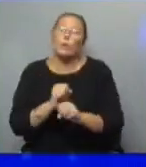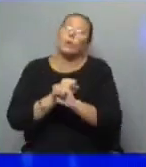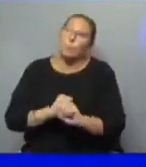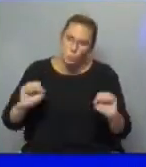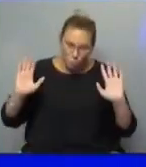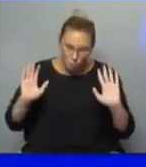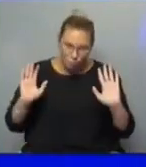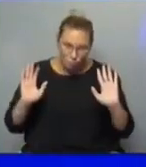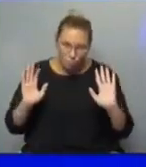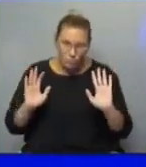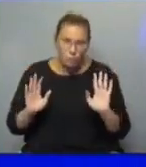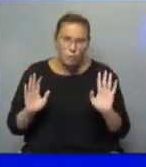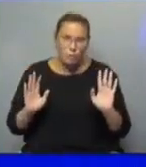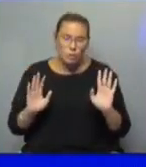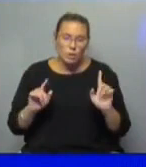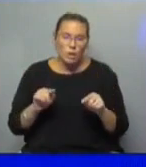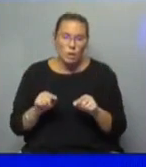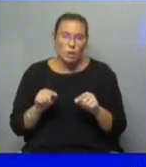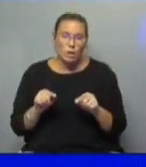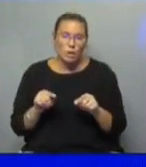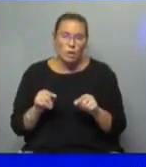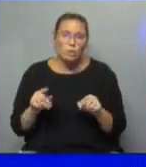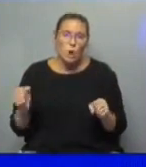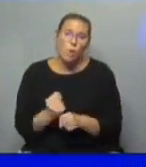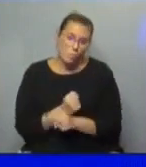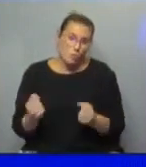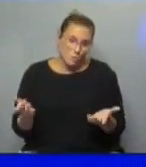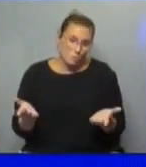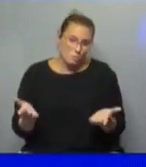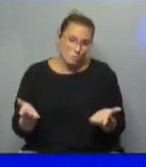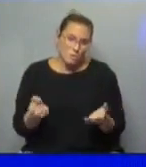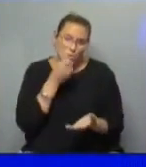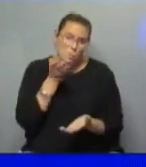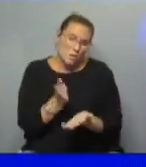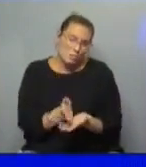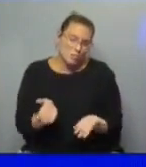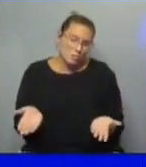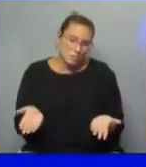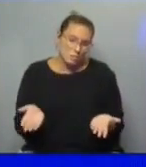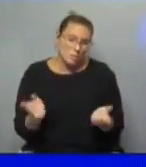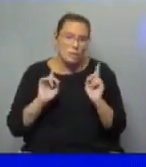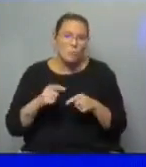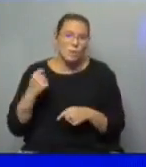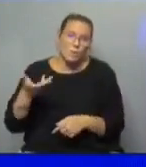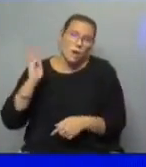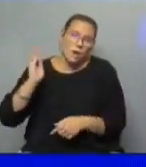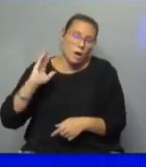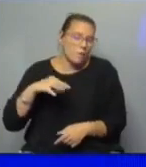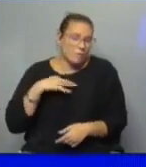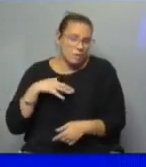pudo y se manejó. Y ese es un premio, ¿no? Un beneficio que además le va a durar toda la